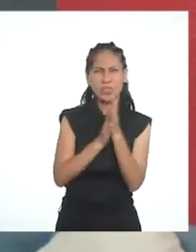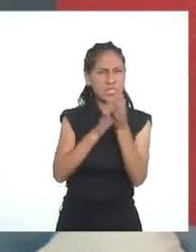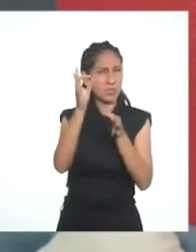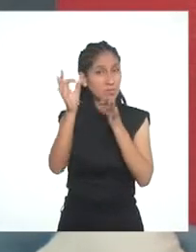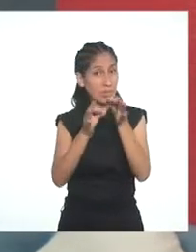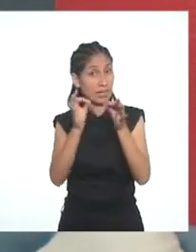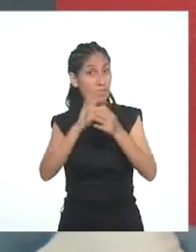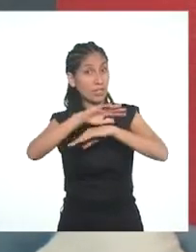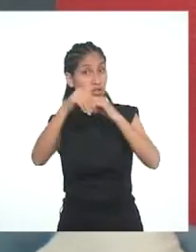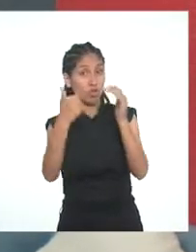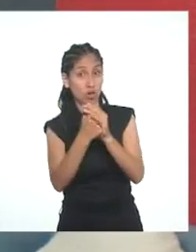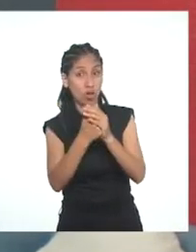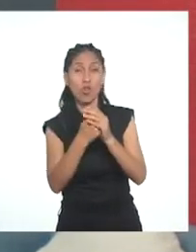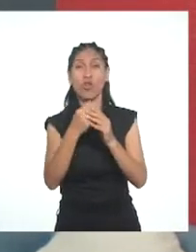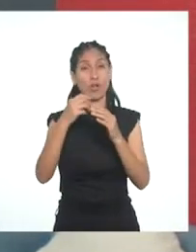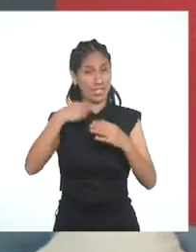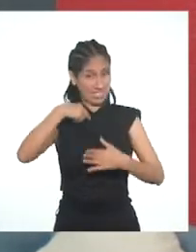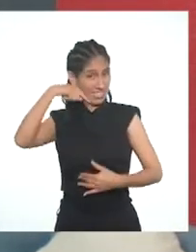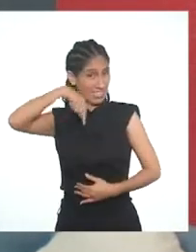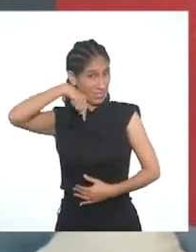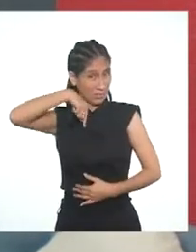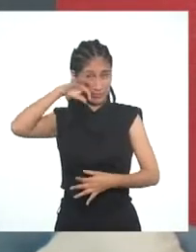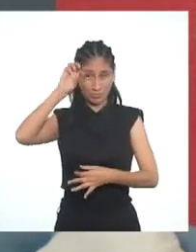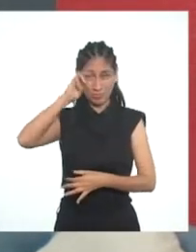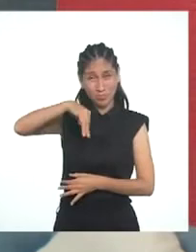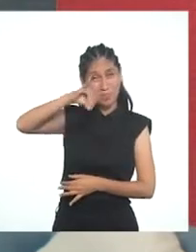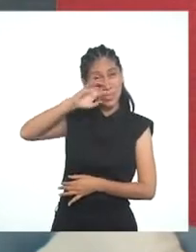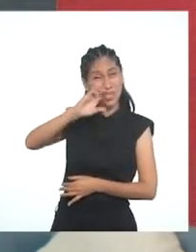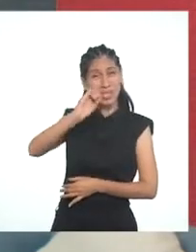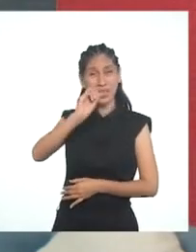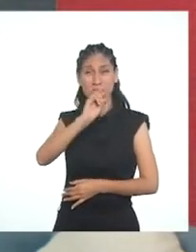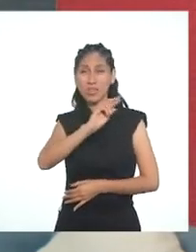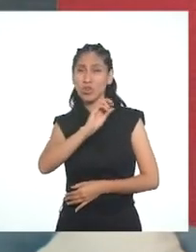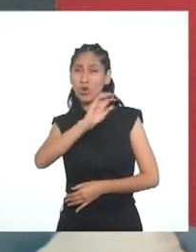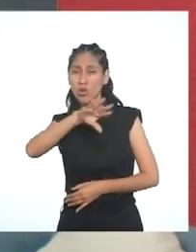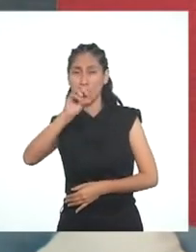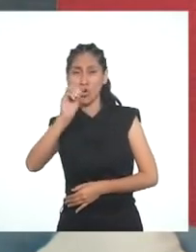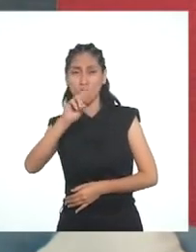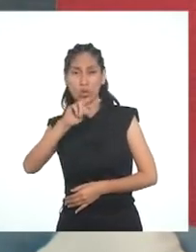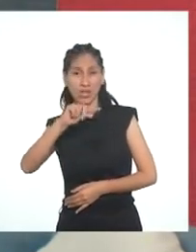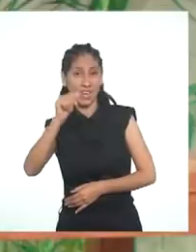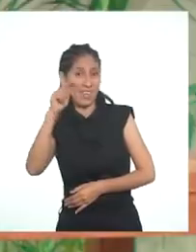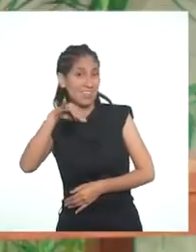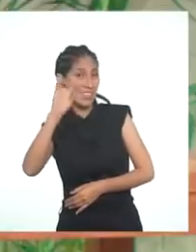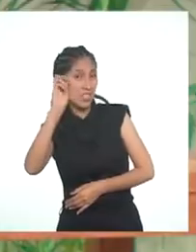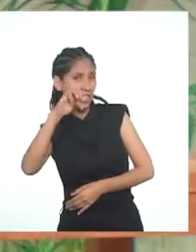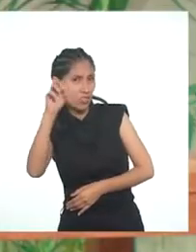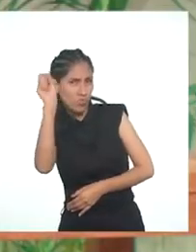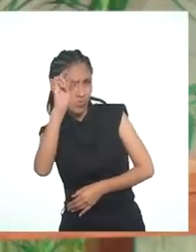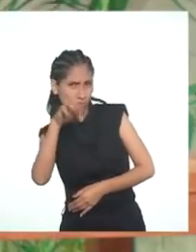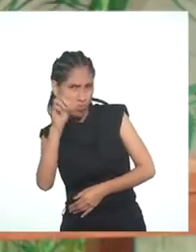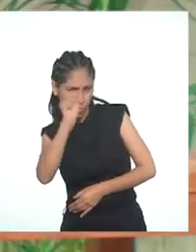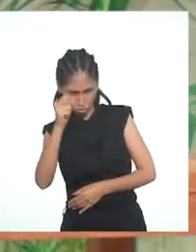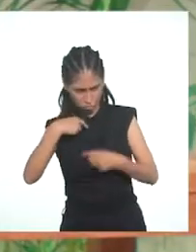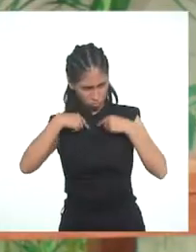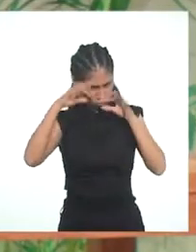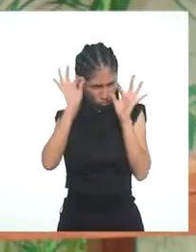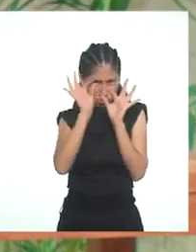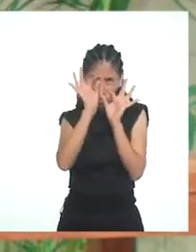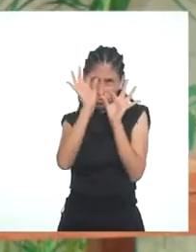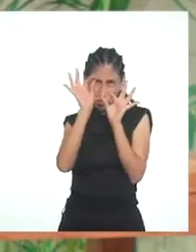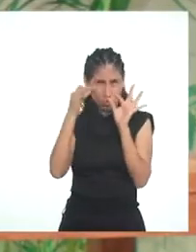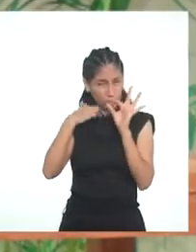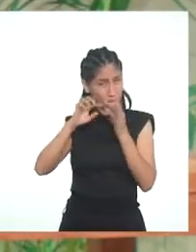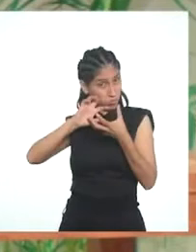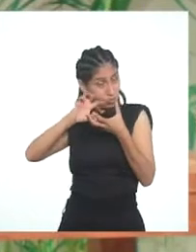el potencial industrial de los microorganismos y cómo estos han cambiado la vida de las personas. Pero estas semanas